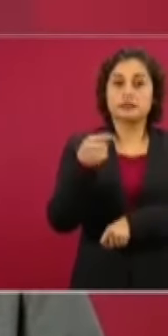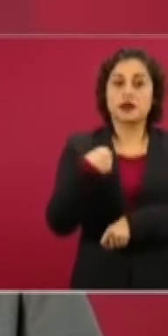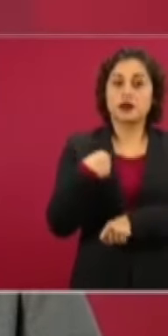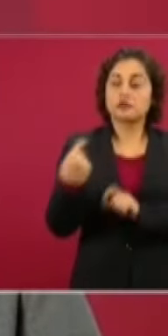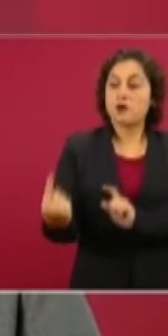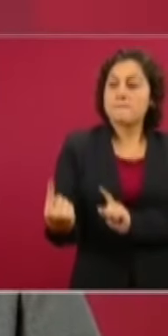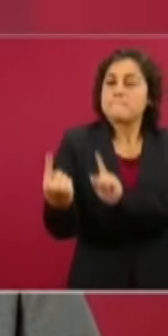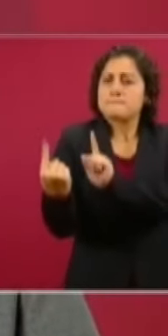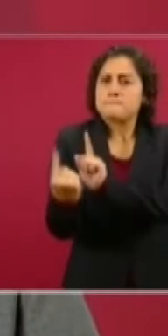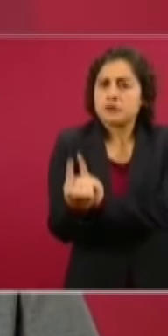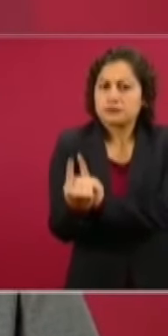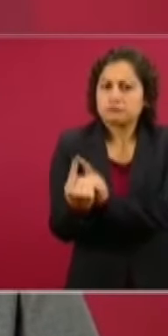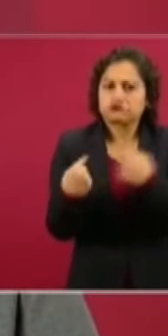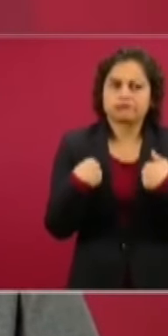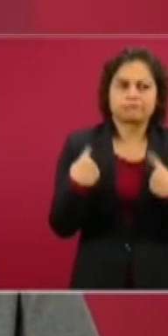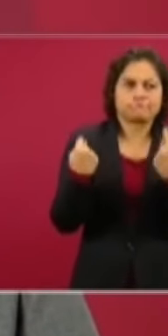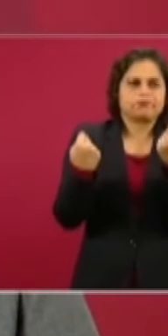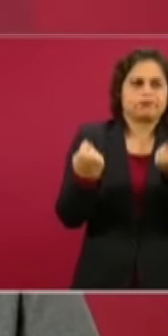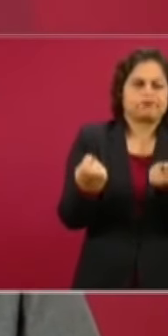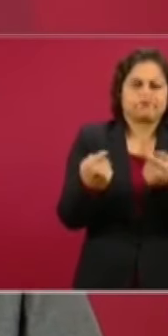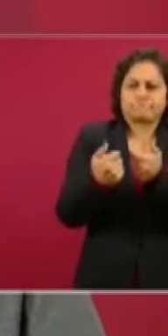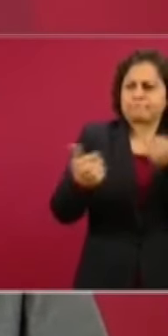distancia,